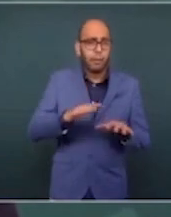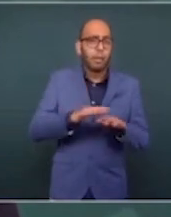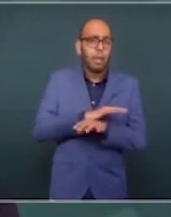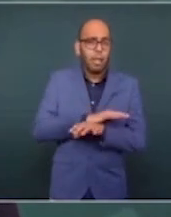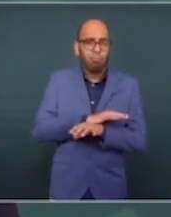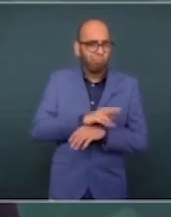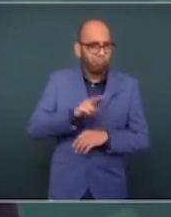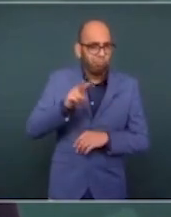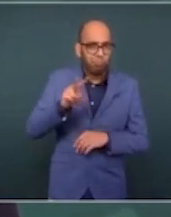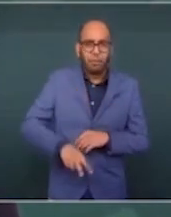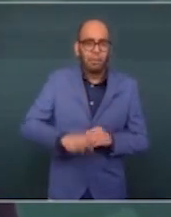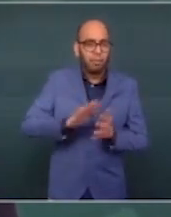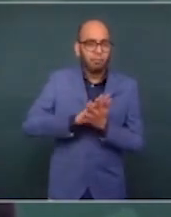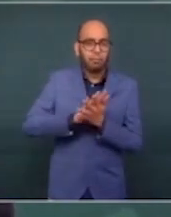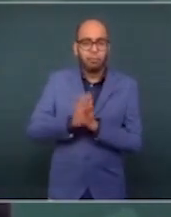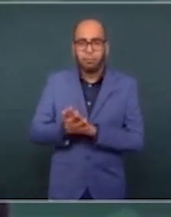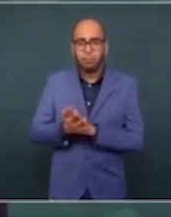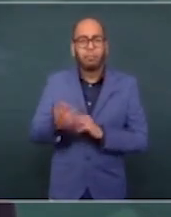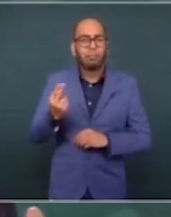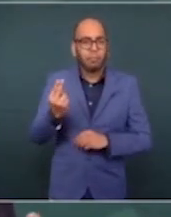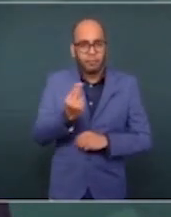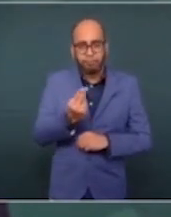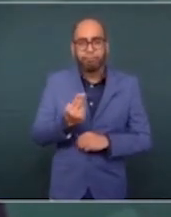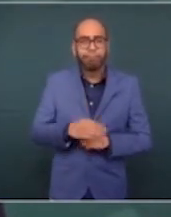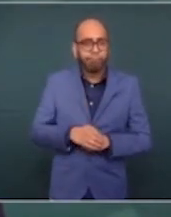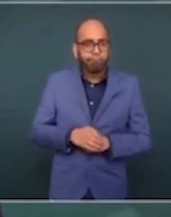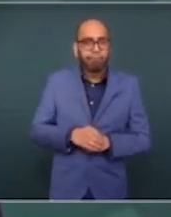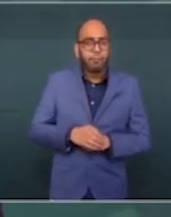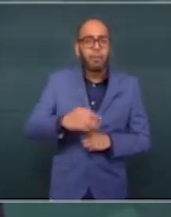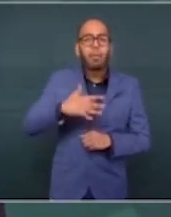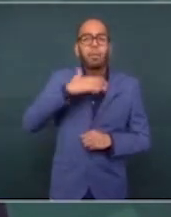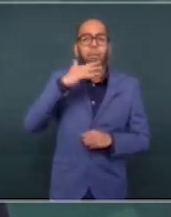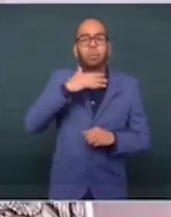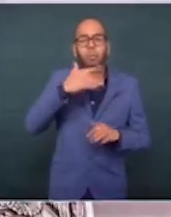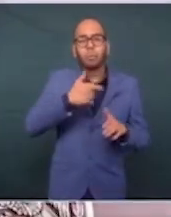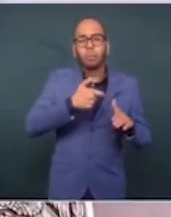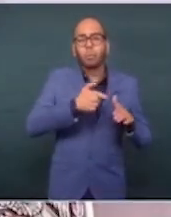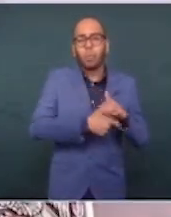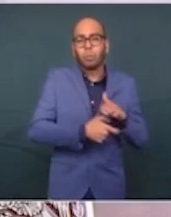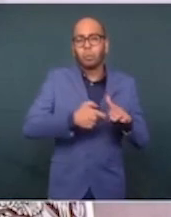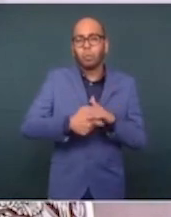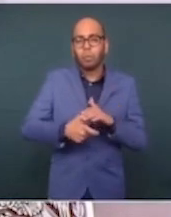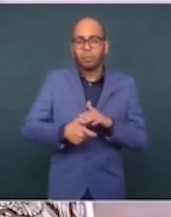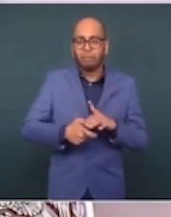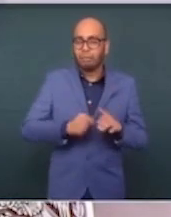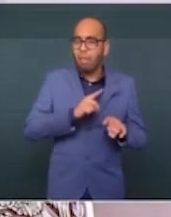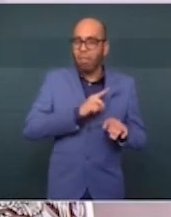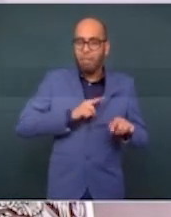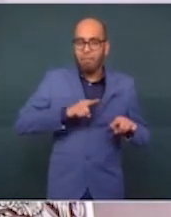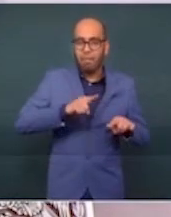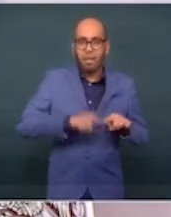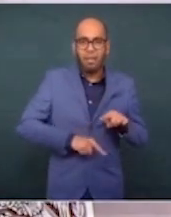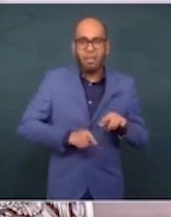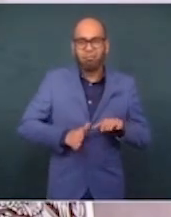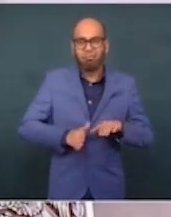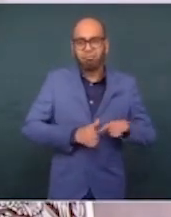transformación, que se debe desterrar la corrupción, que es lo que más ha dañado a